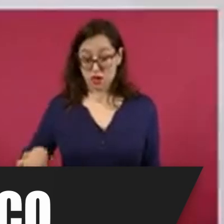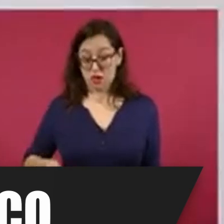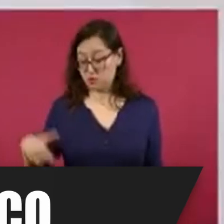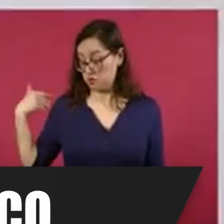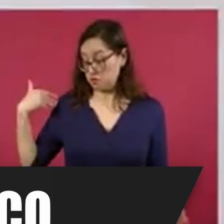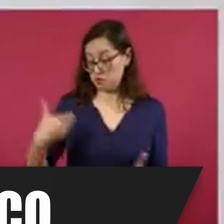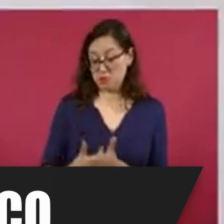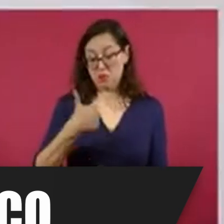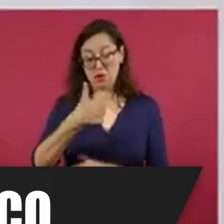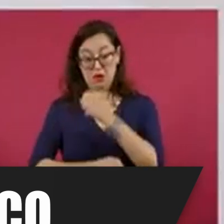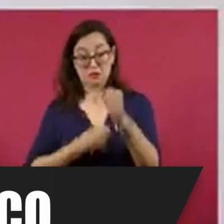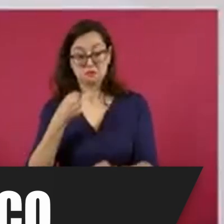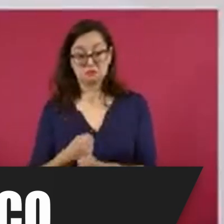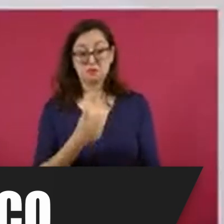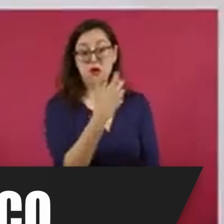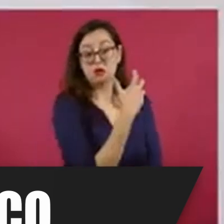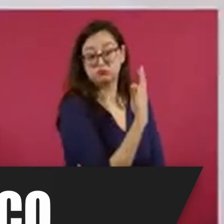de áreas protegidas